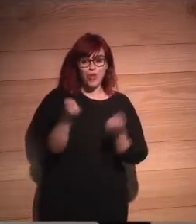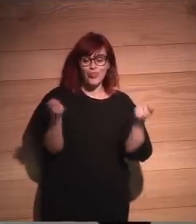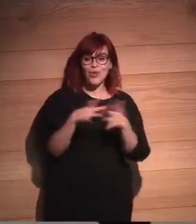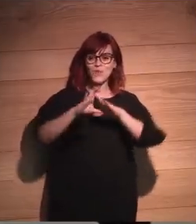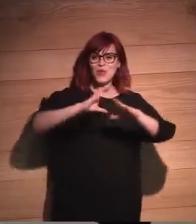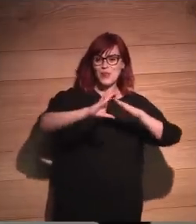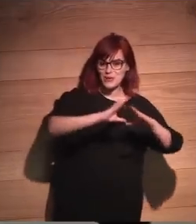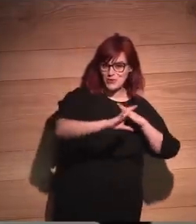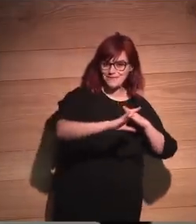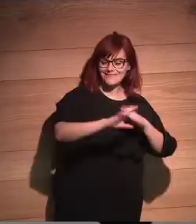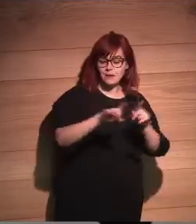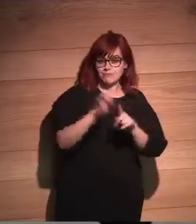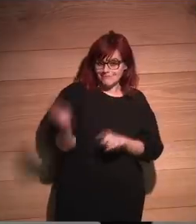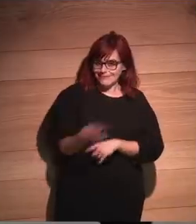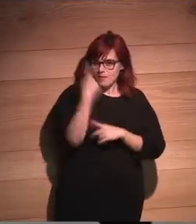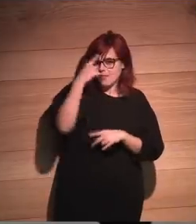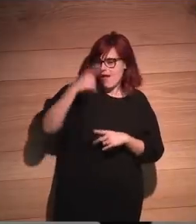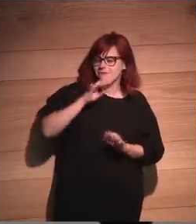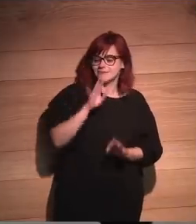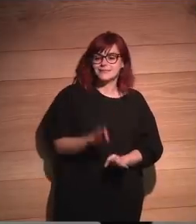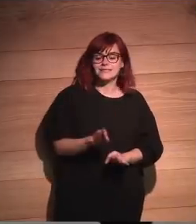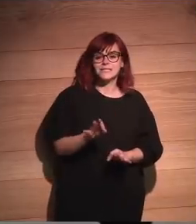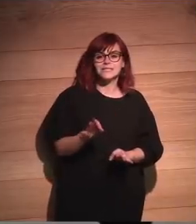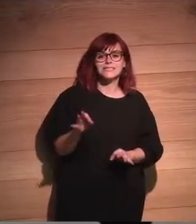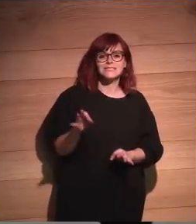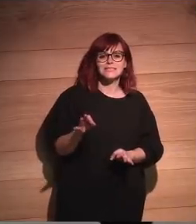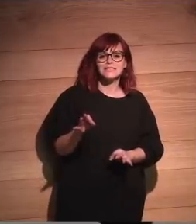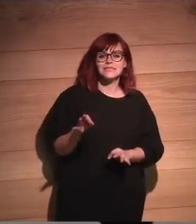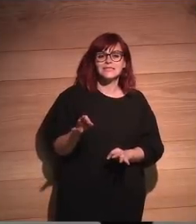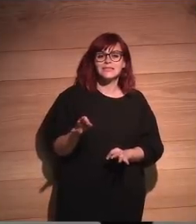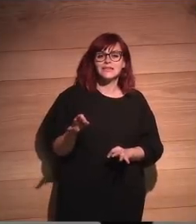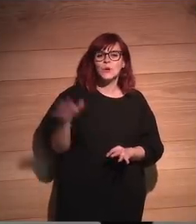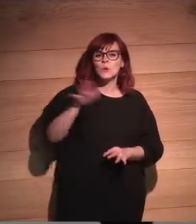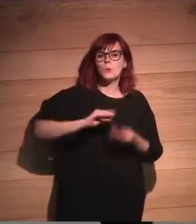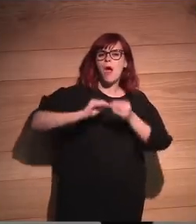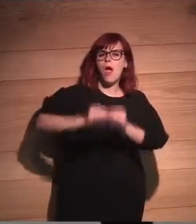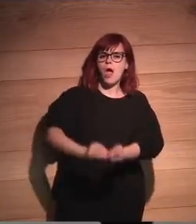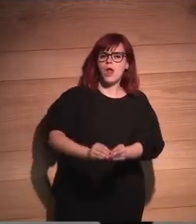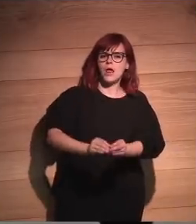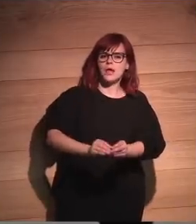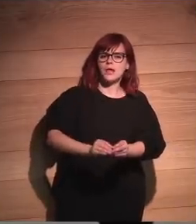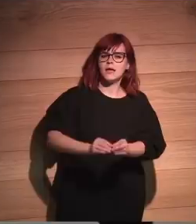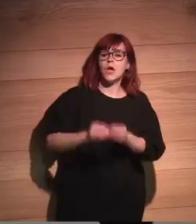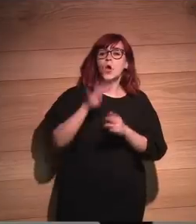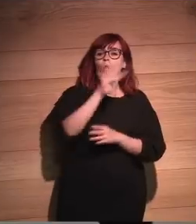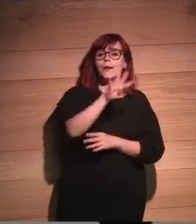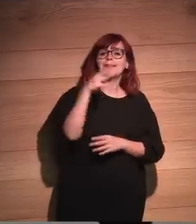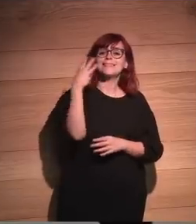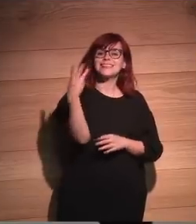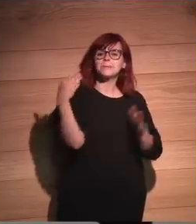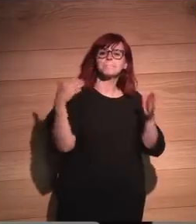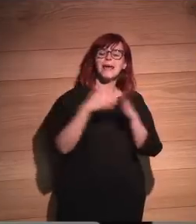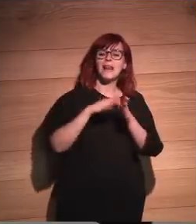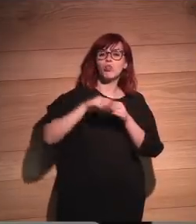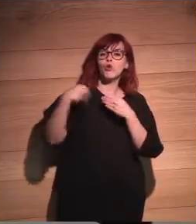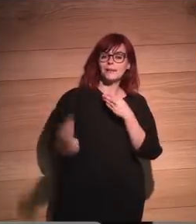de comunicación, etcétera. Ha llegado a elaborar del orden de 43.000